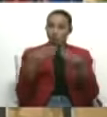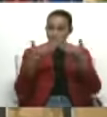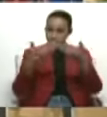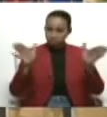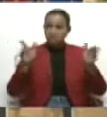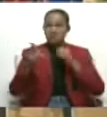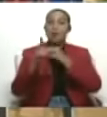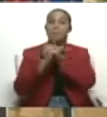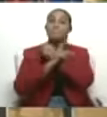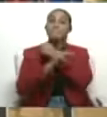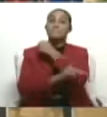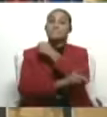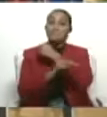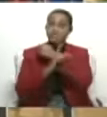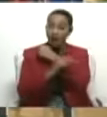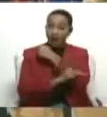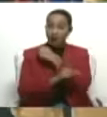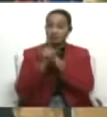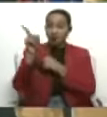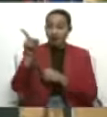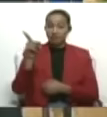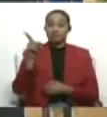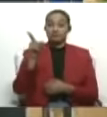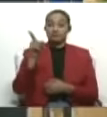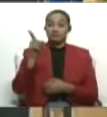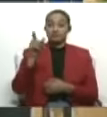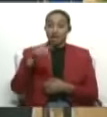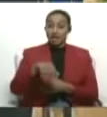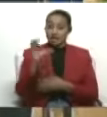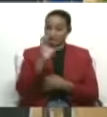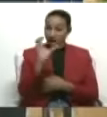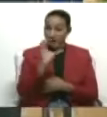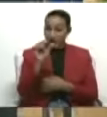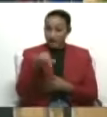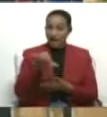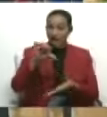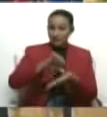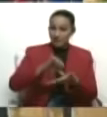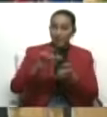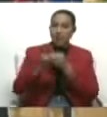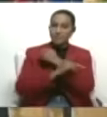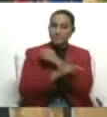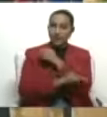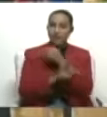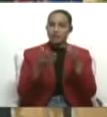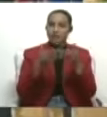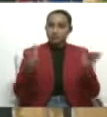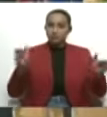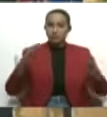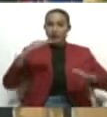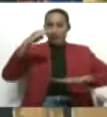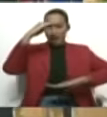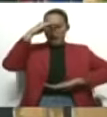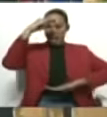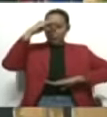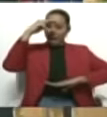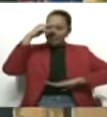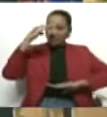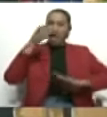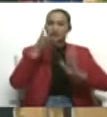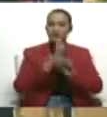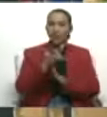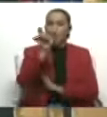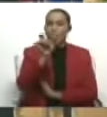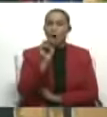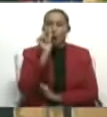parques centrales más conocidos de Caracas, de la capital venezolana. Me agradezco a los el interés